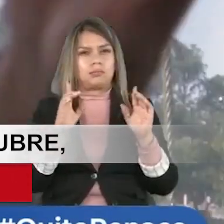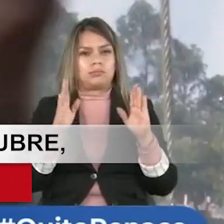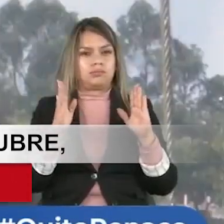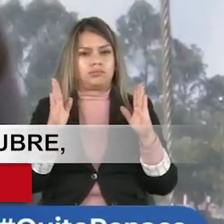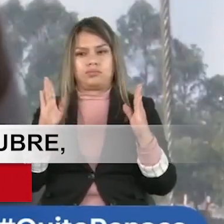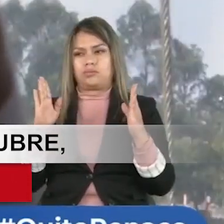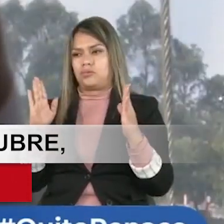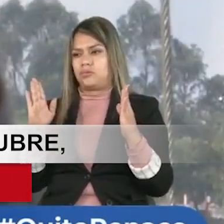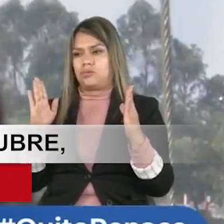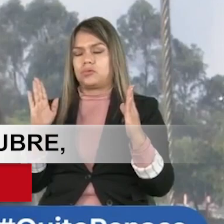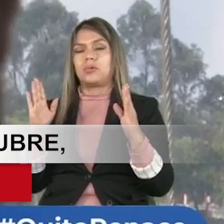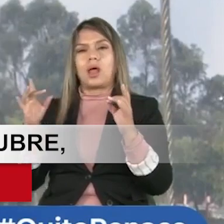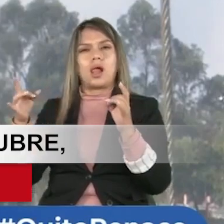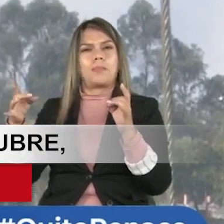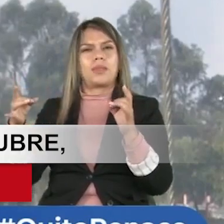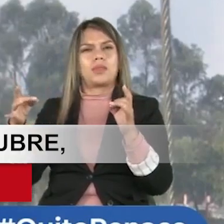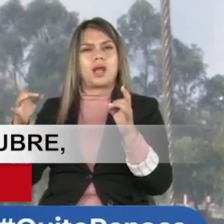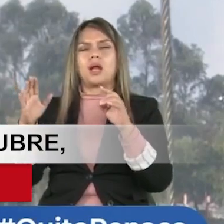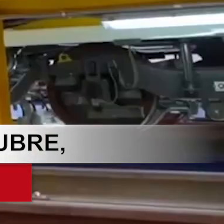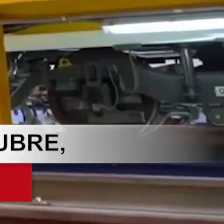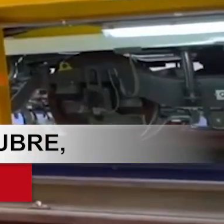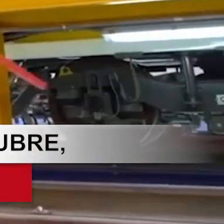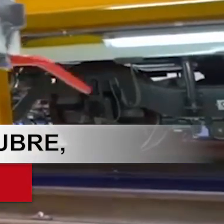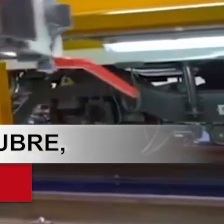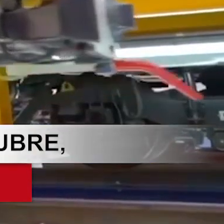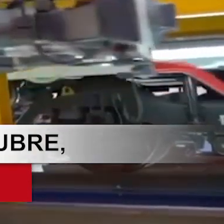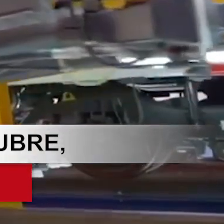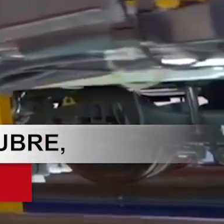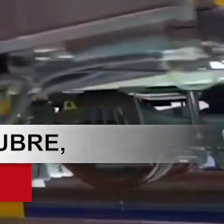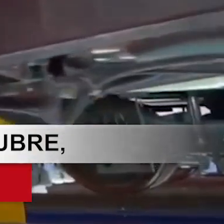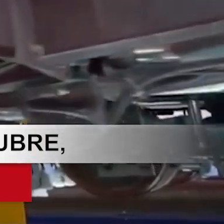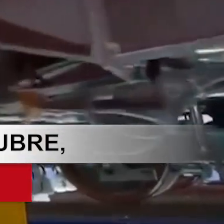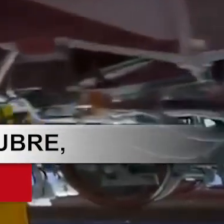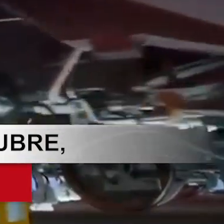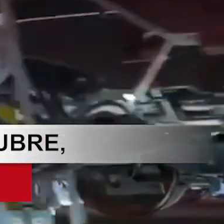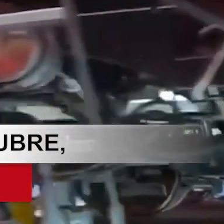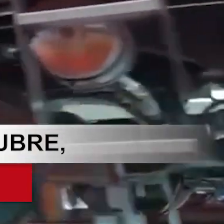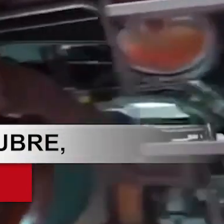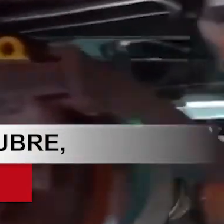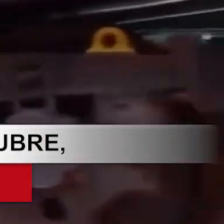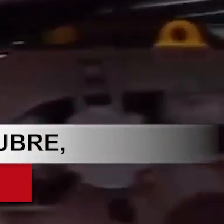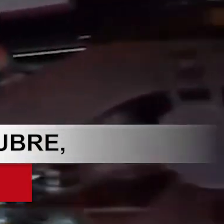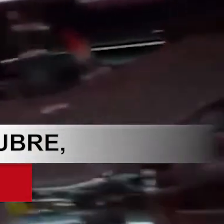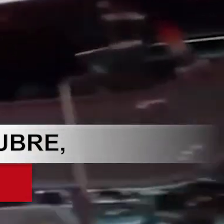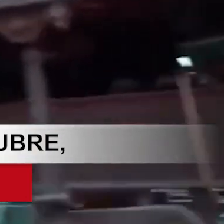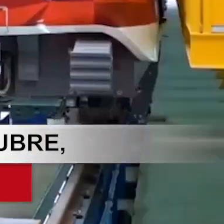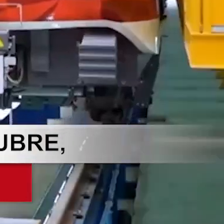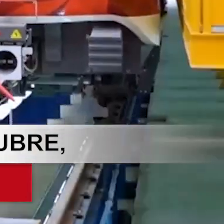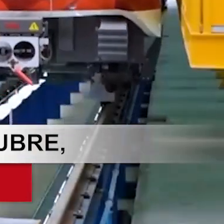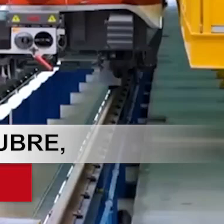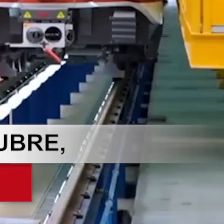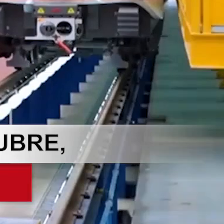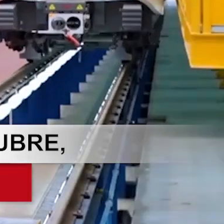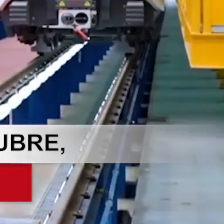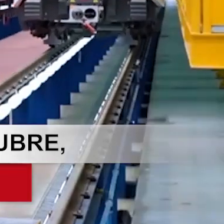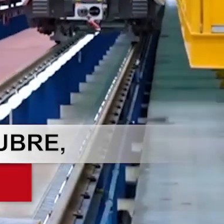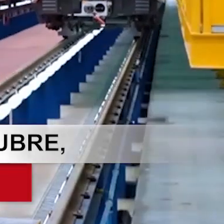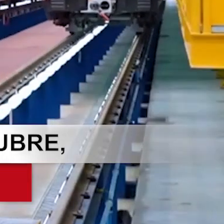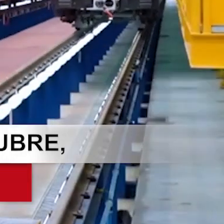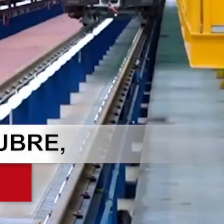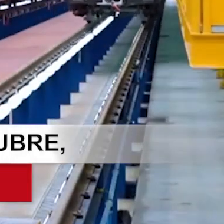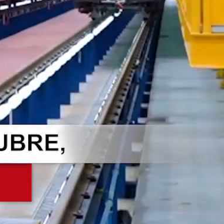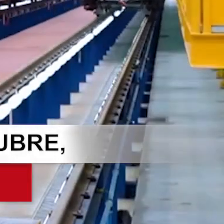histórico de la capital, donde uno de los temas centrales fue el metro. La semana pasada, el burgomaestre mantuvo una reunión con todos